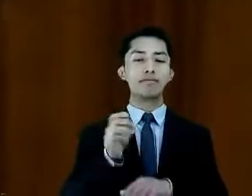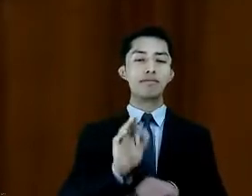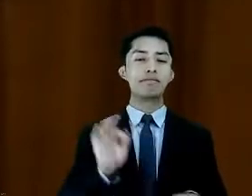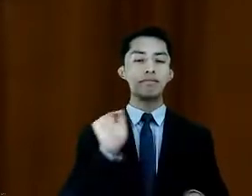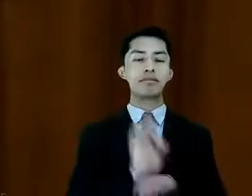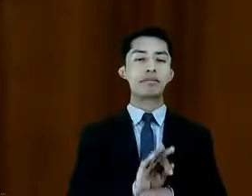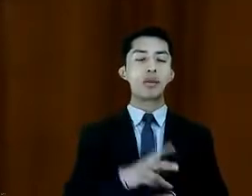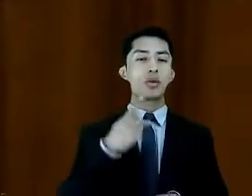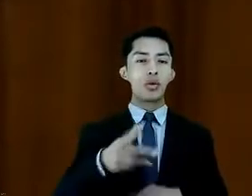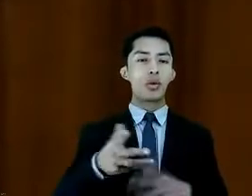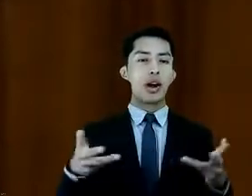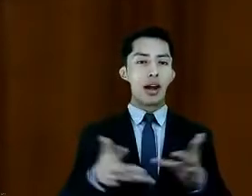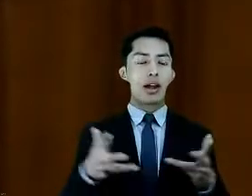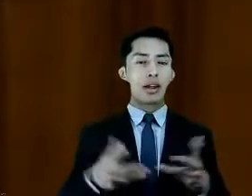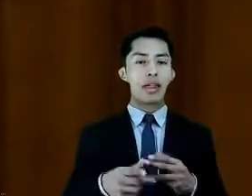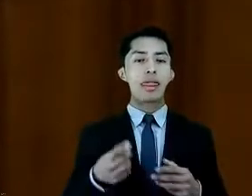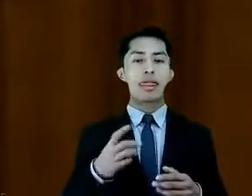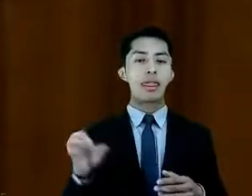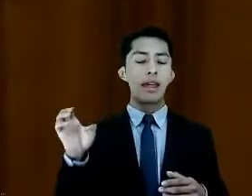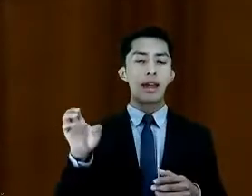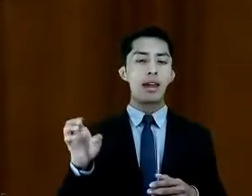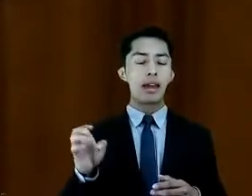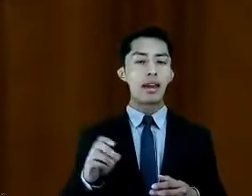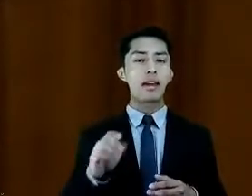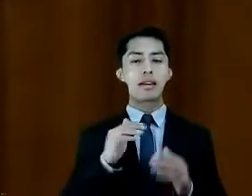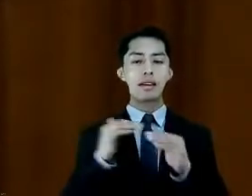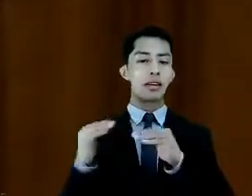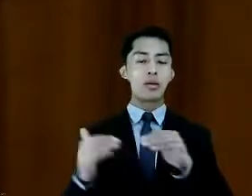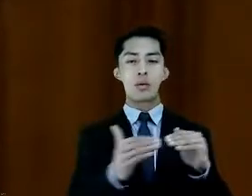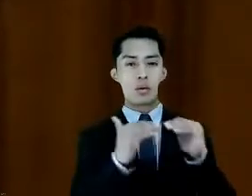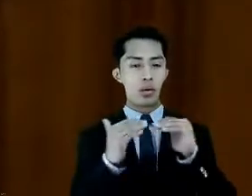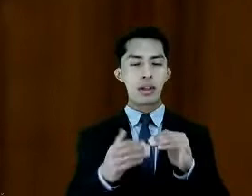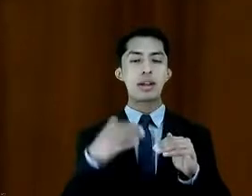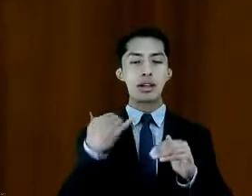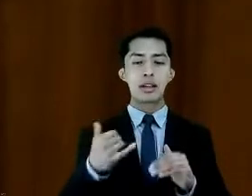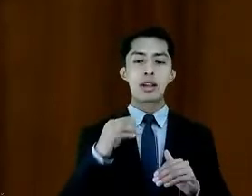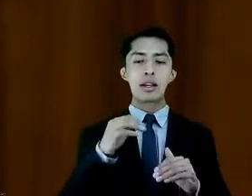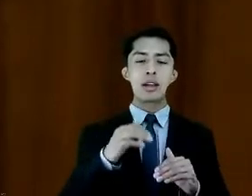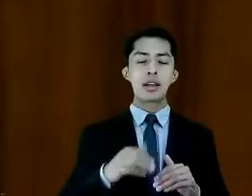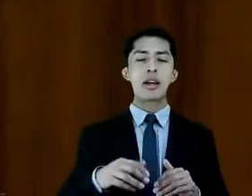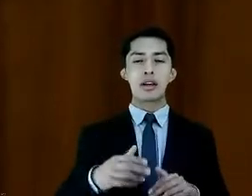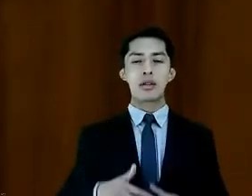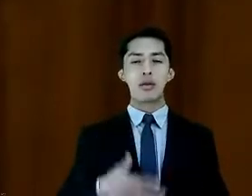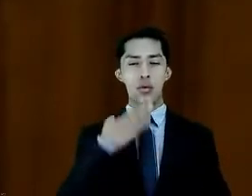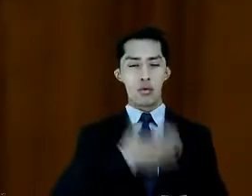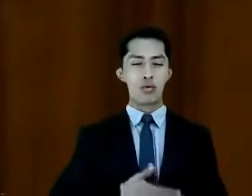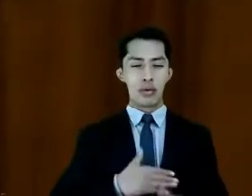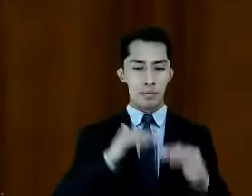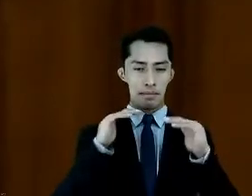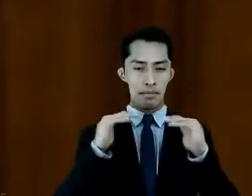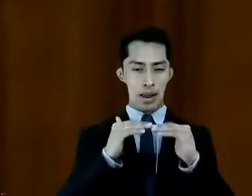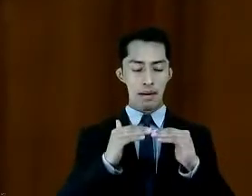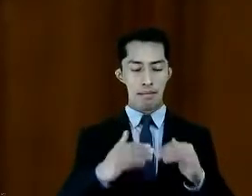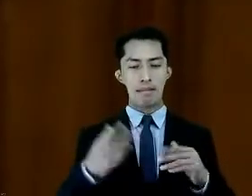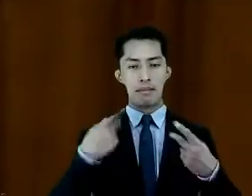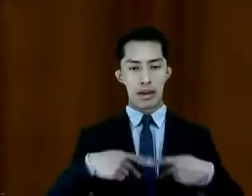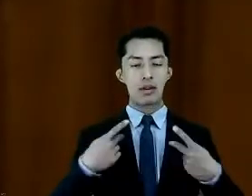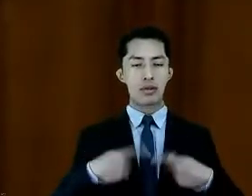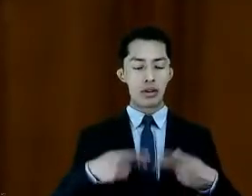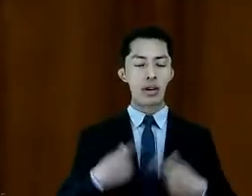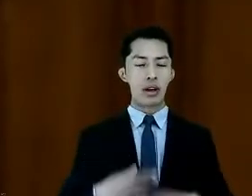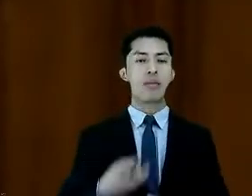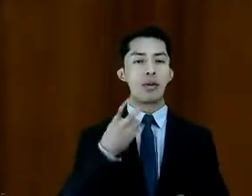las condiciones de igualdad y equidad de las personas. Por